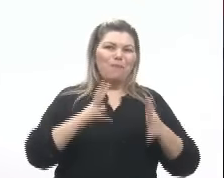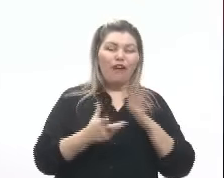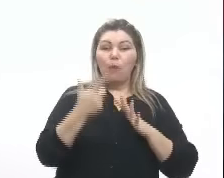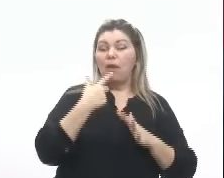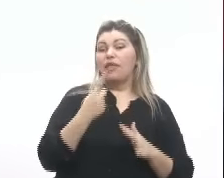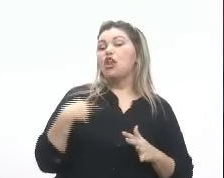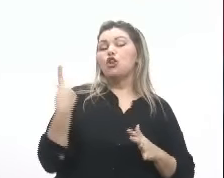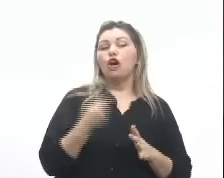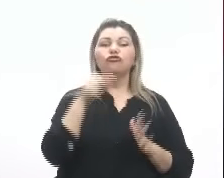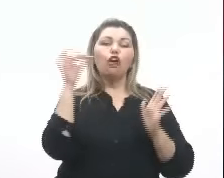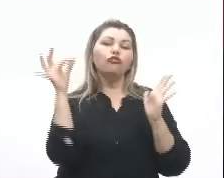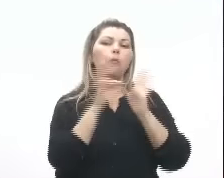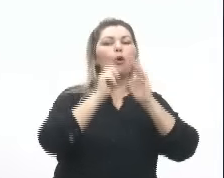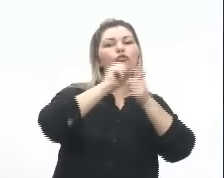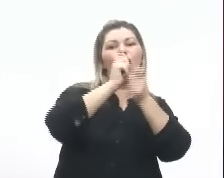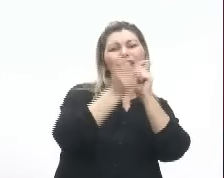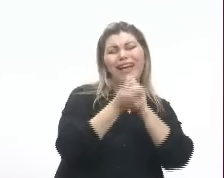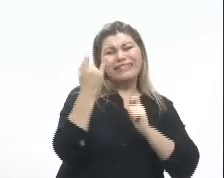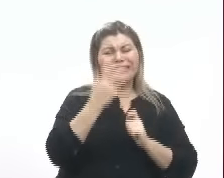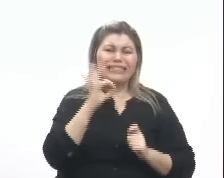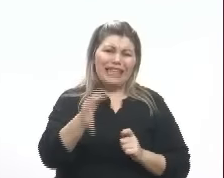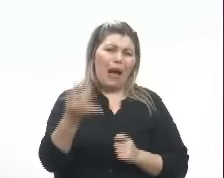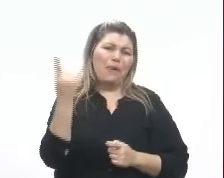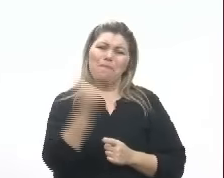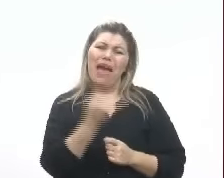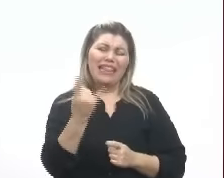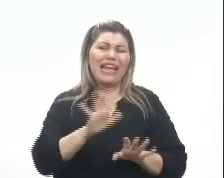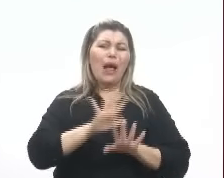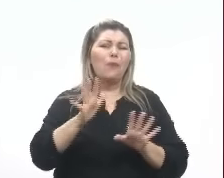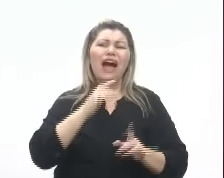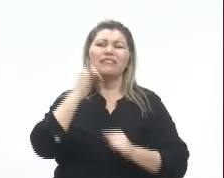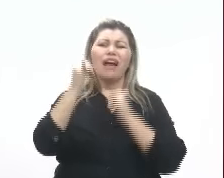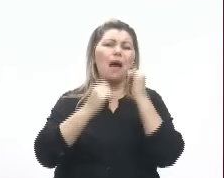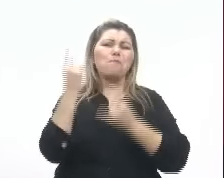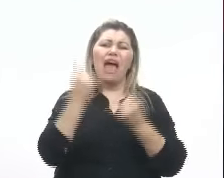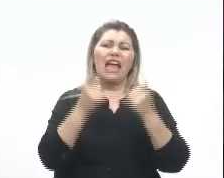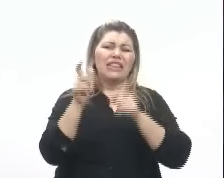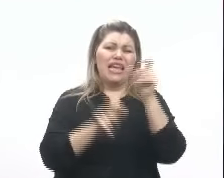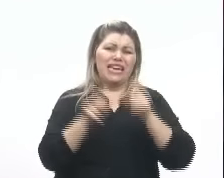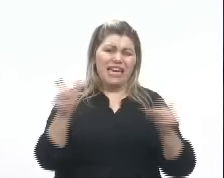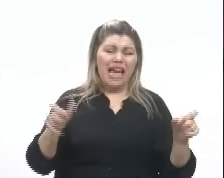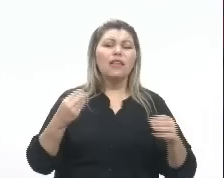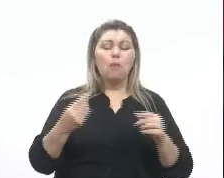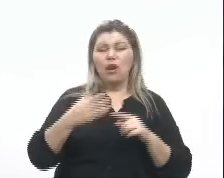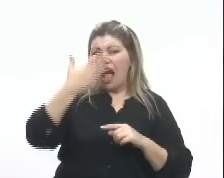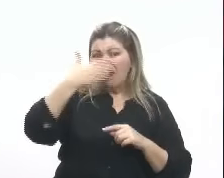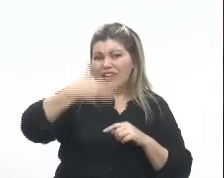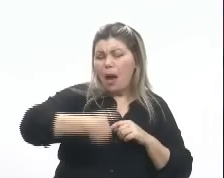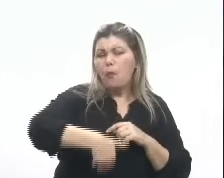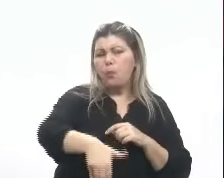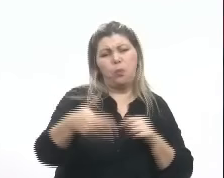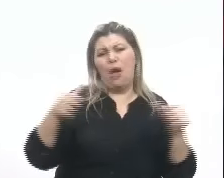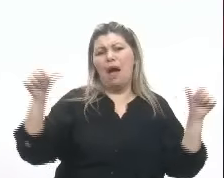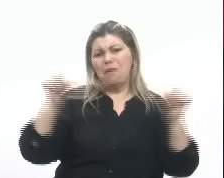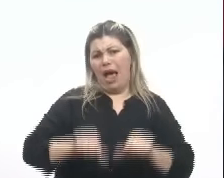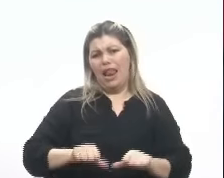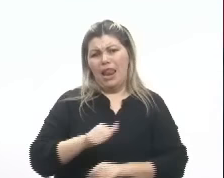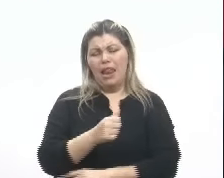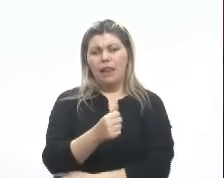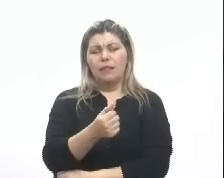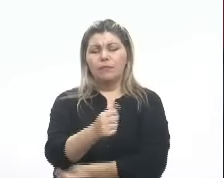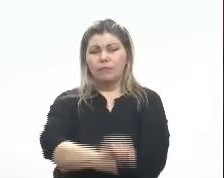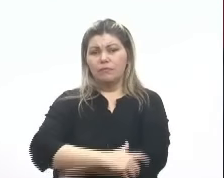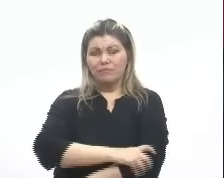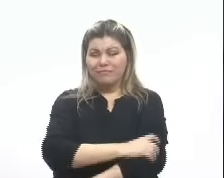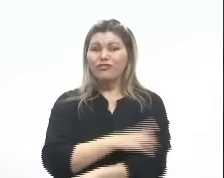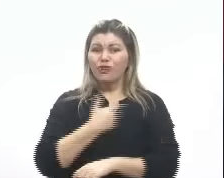nosotros hicimos esta reforma, sabiendo que todo es mentira. No le mientan más a la gente. Porque esto va a terminar mal. Se